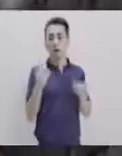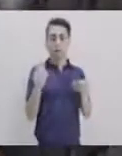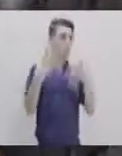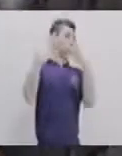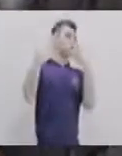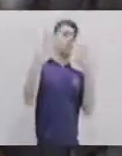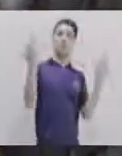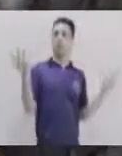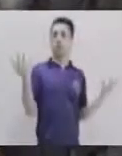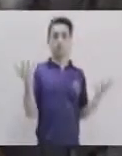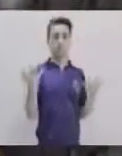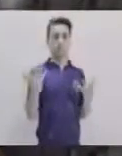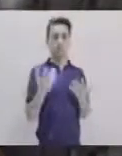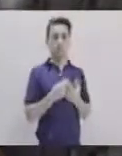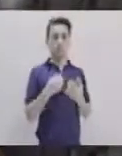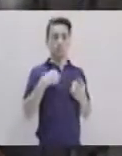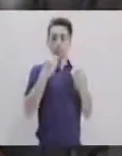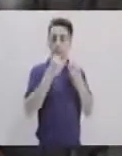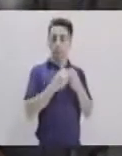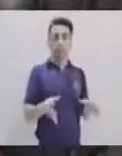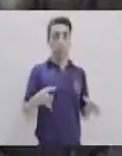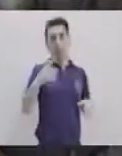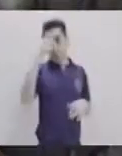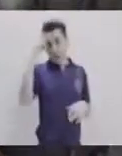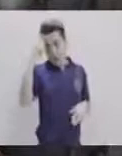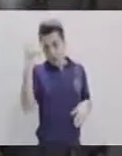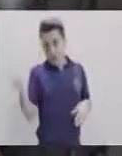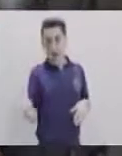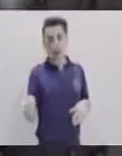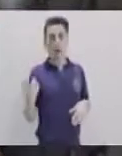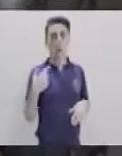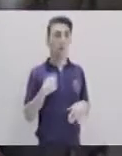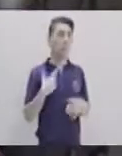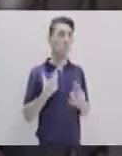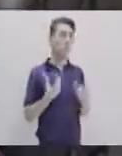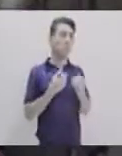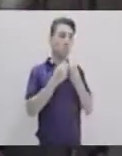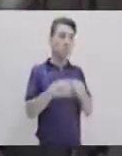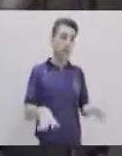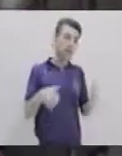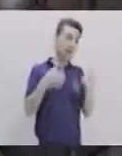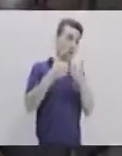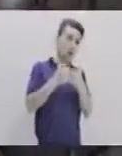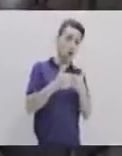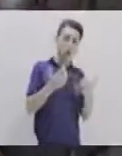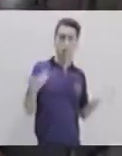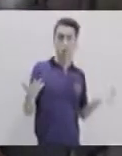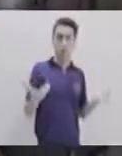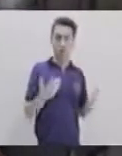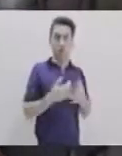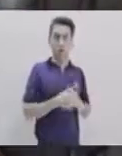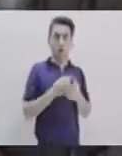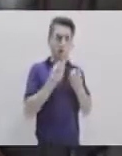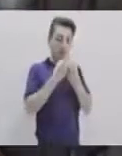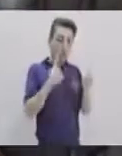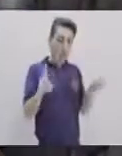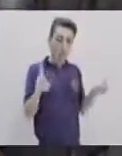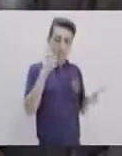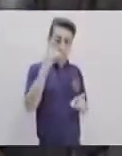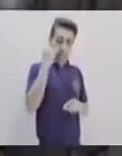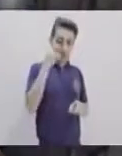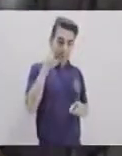repente, o la pérdida también de un trabajo, la pérdida del novio, ¿verdad? Un